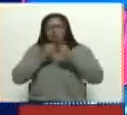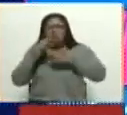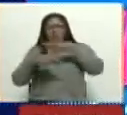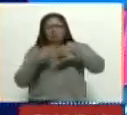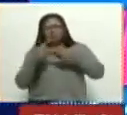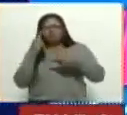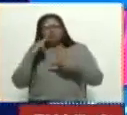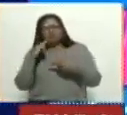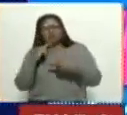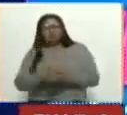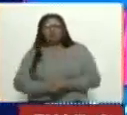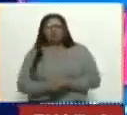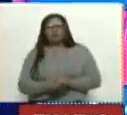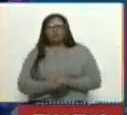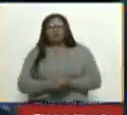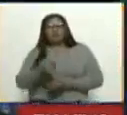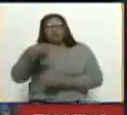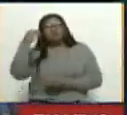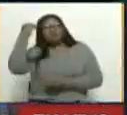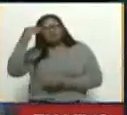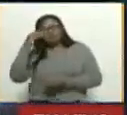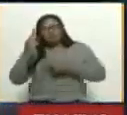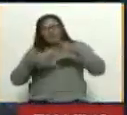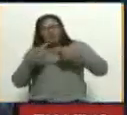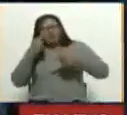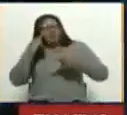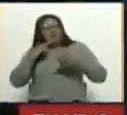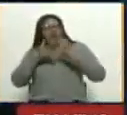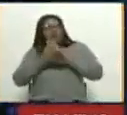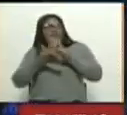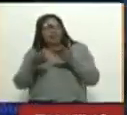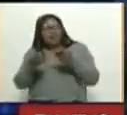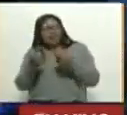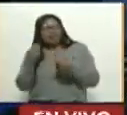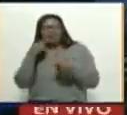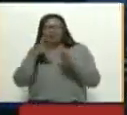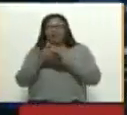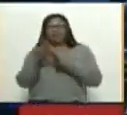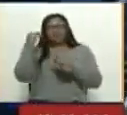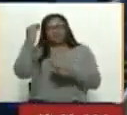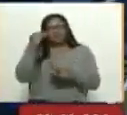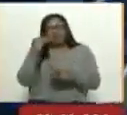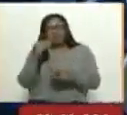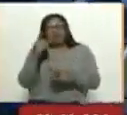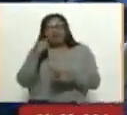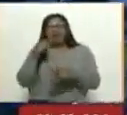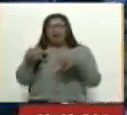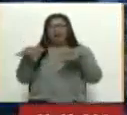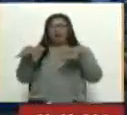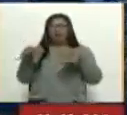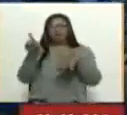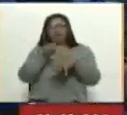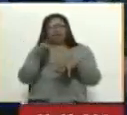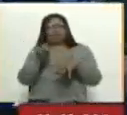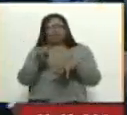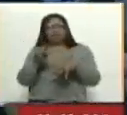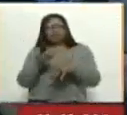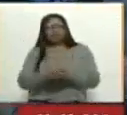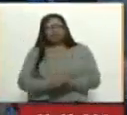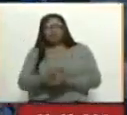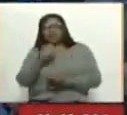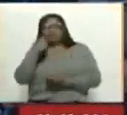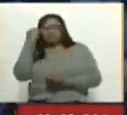bolivariana creyeron que la Revolución bolivariana era un hombre de carne y hueso Chávez lo sentenciaba